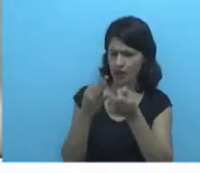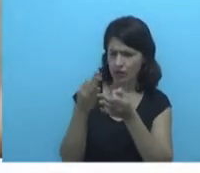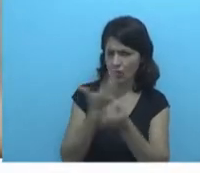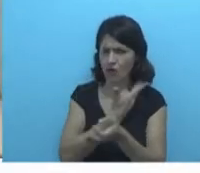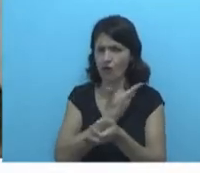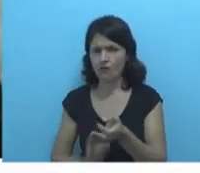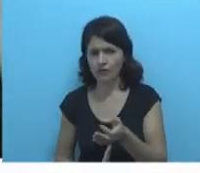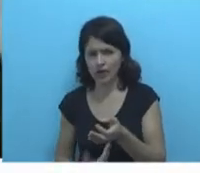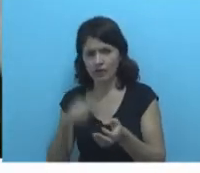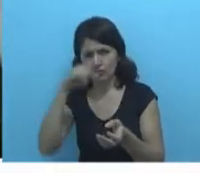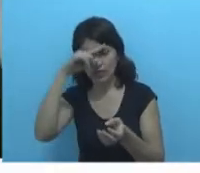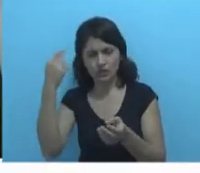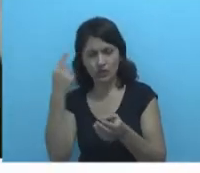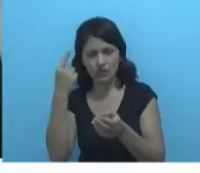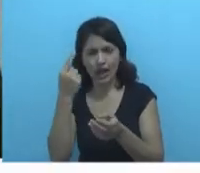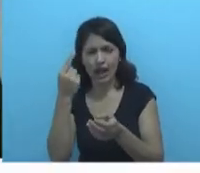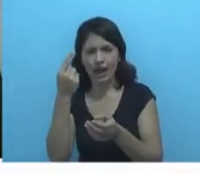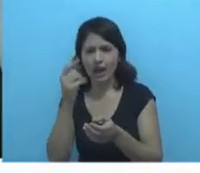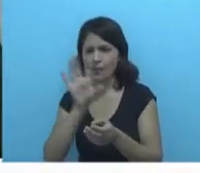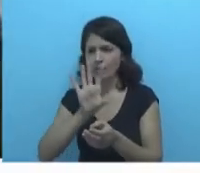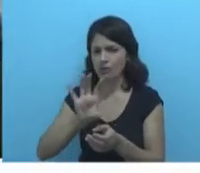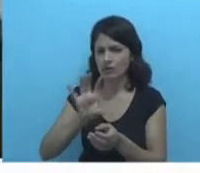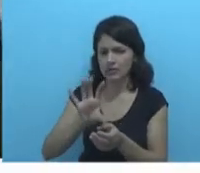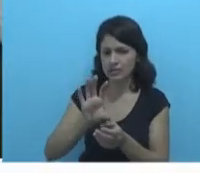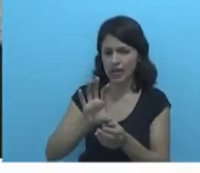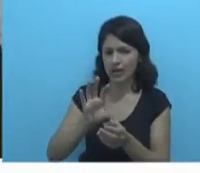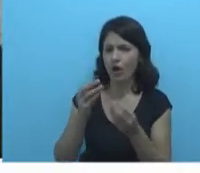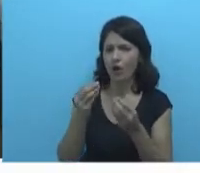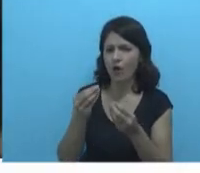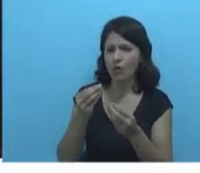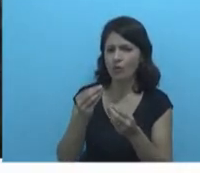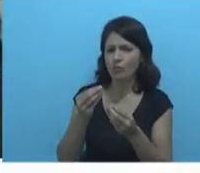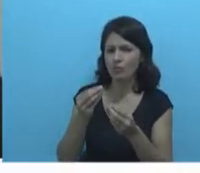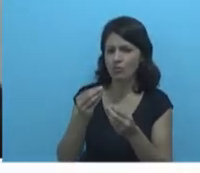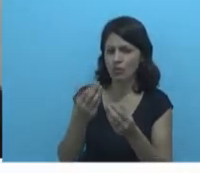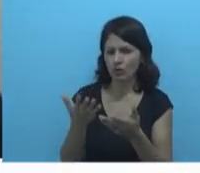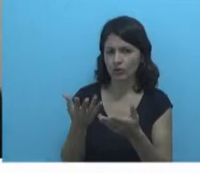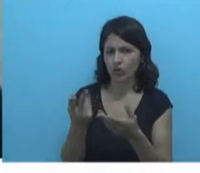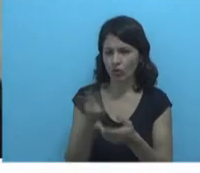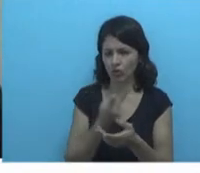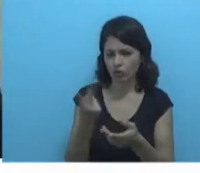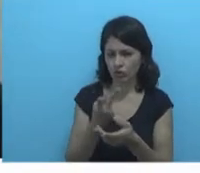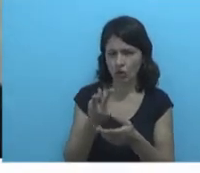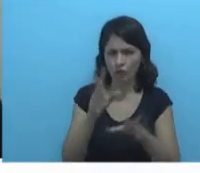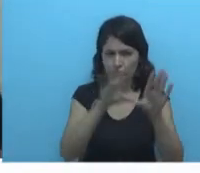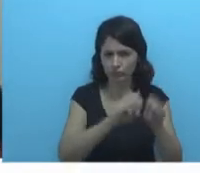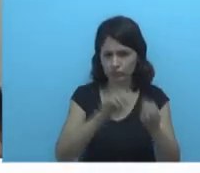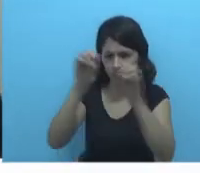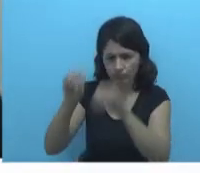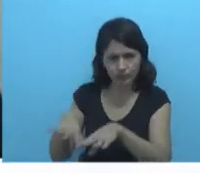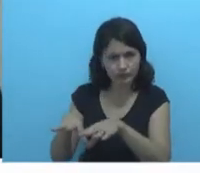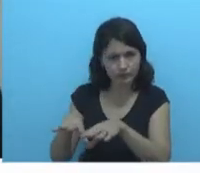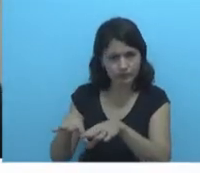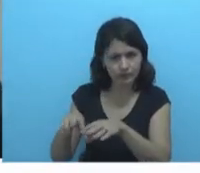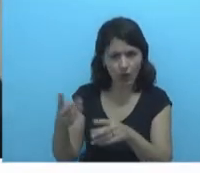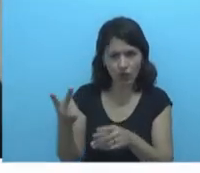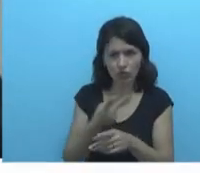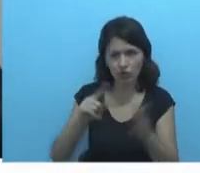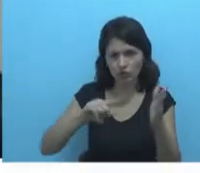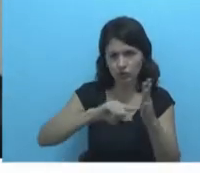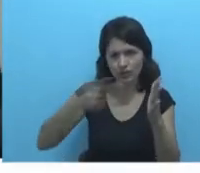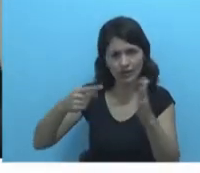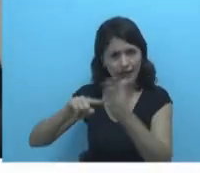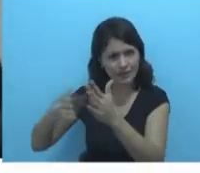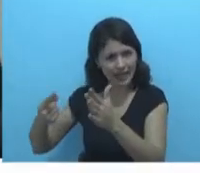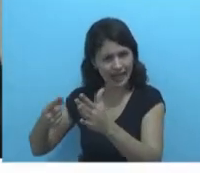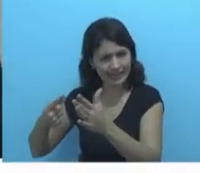provincia sobre el funcionamiento de esas capitales alternas, que